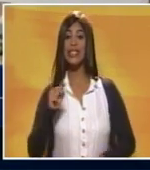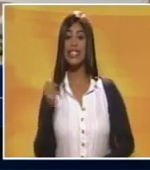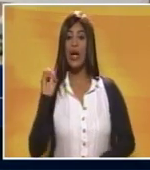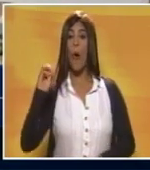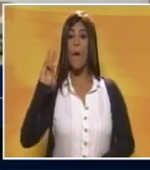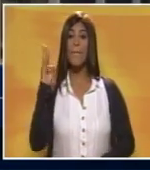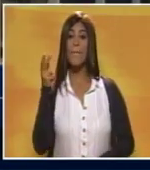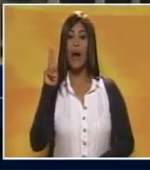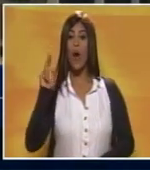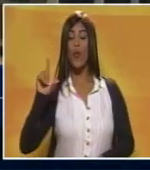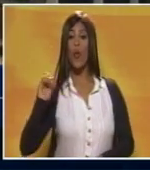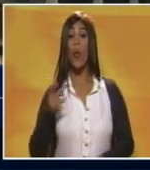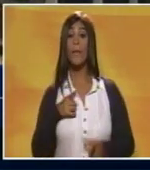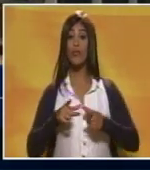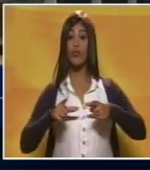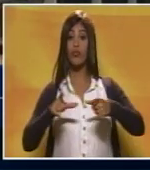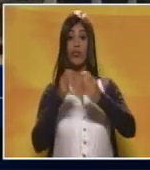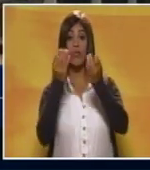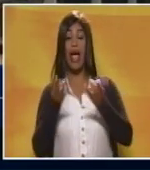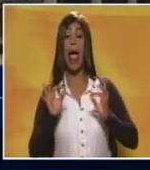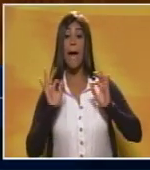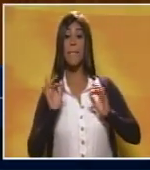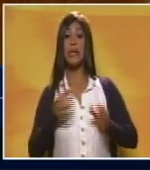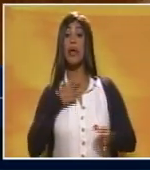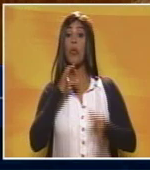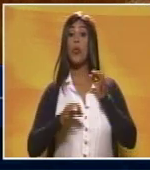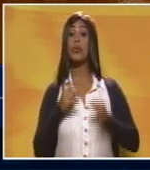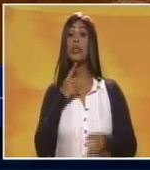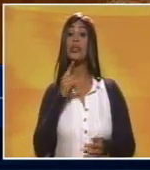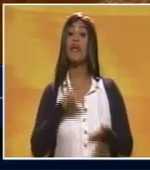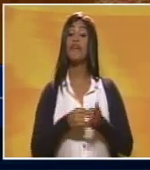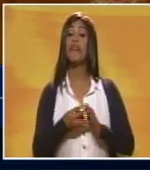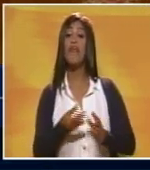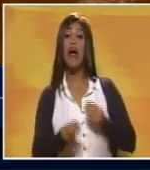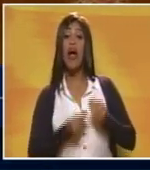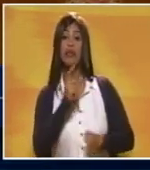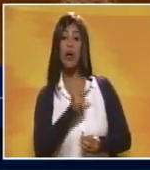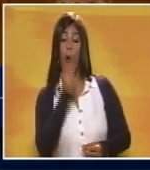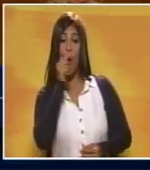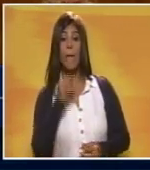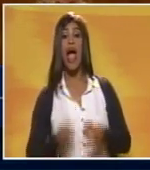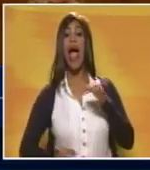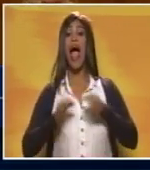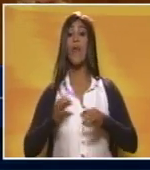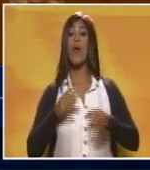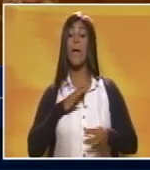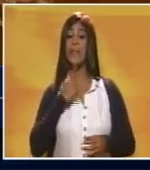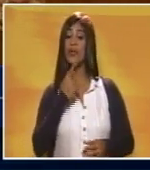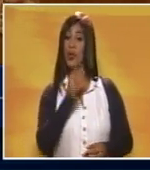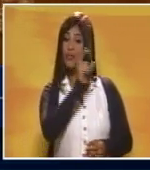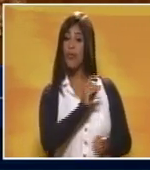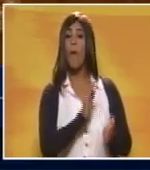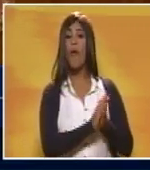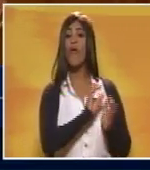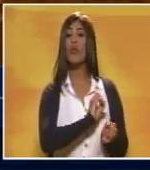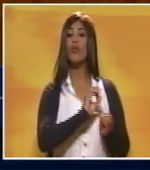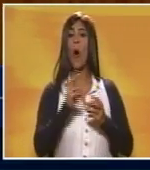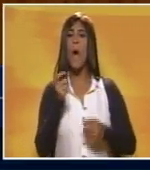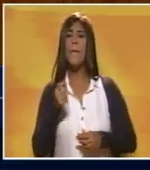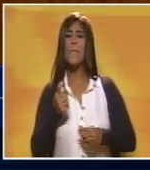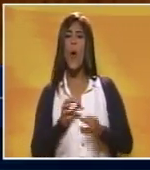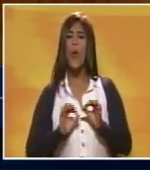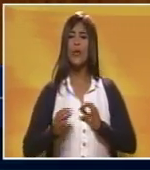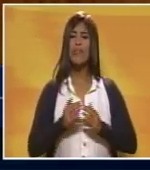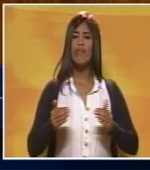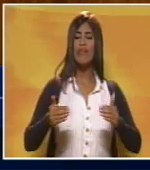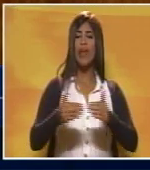permanecerá en una celda especial hasta que la justicia decida su suerte. Los abogados de Temer pidieron el traslado debido al poco espacio que tenía